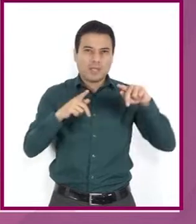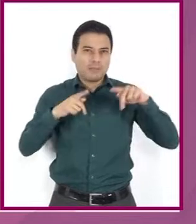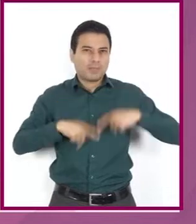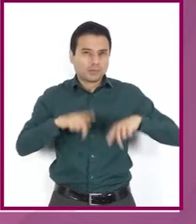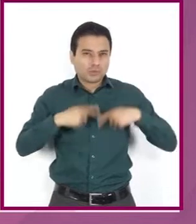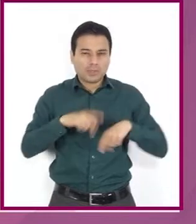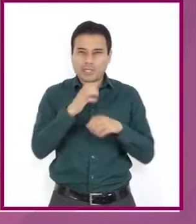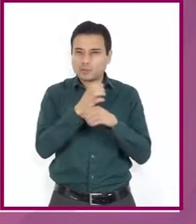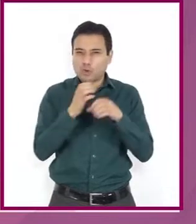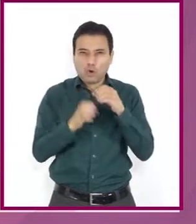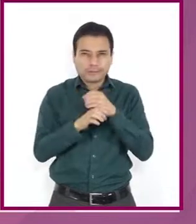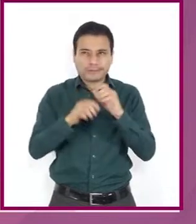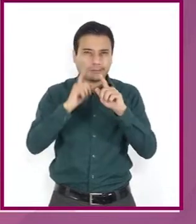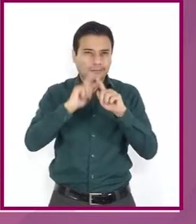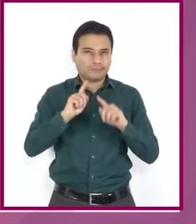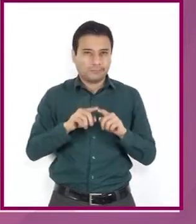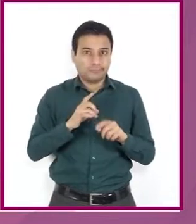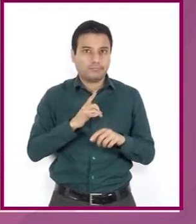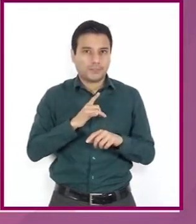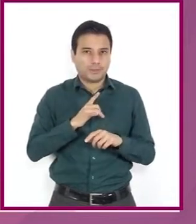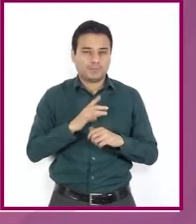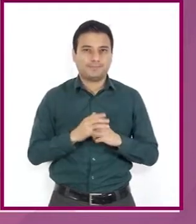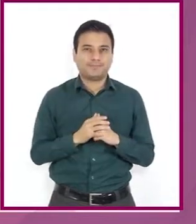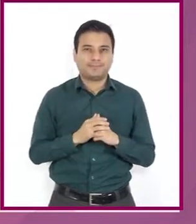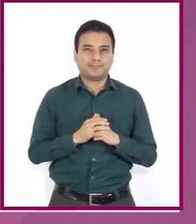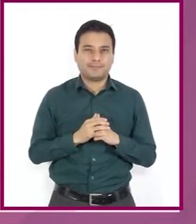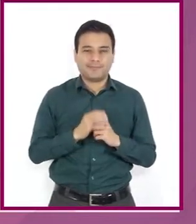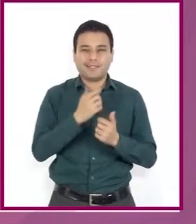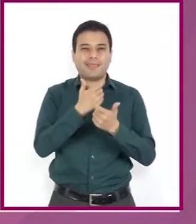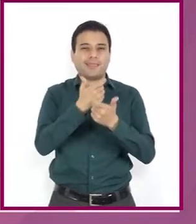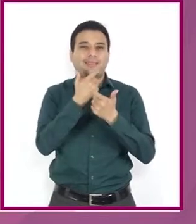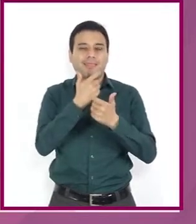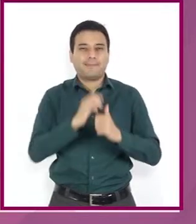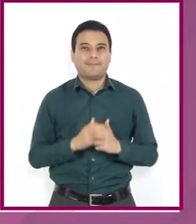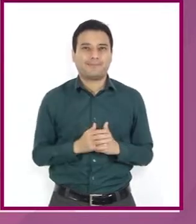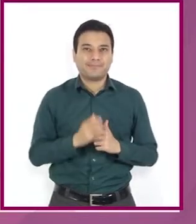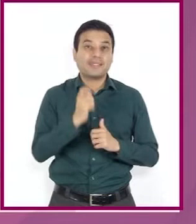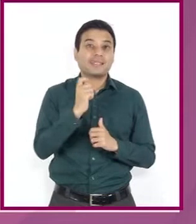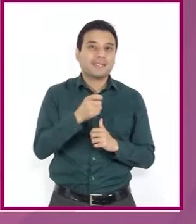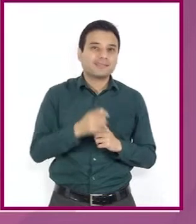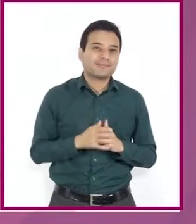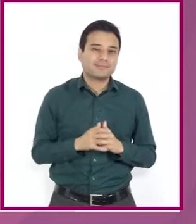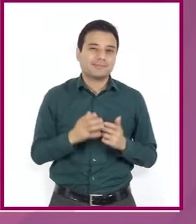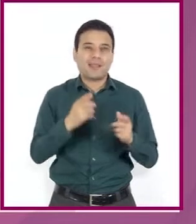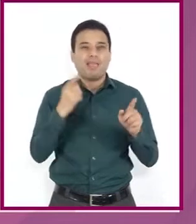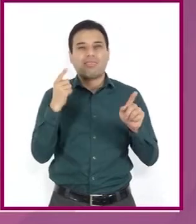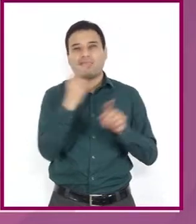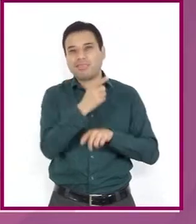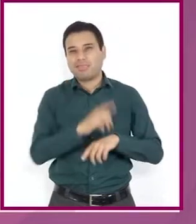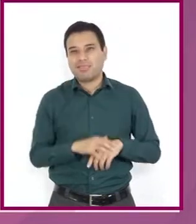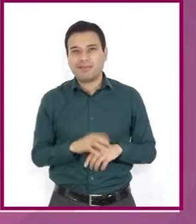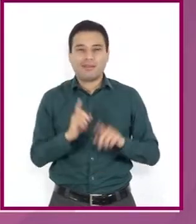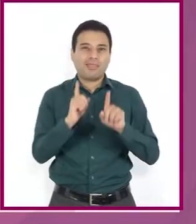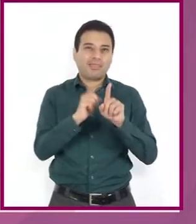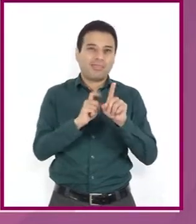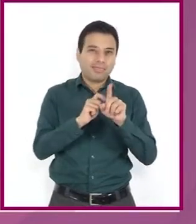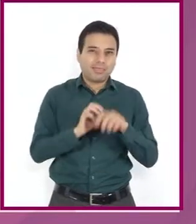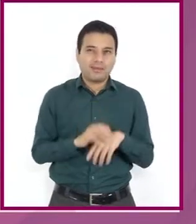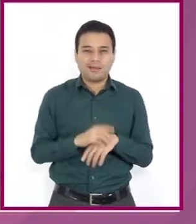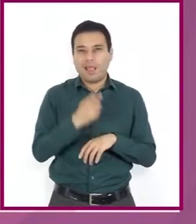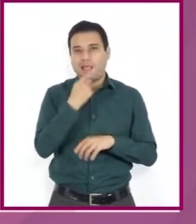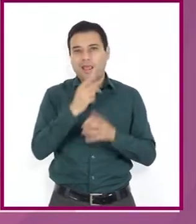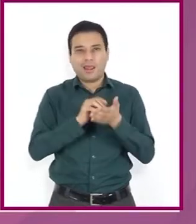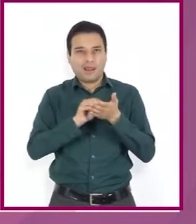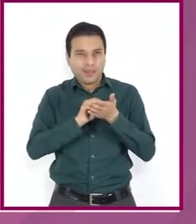o situaciones de miedo. Comedia. Enfatiza la ironía, la sátira, el sarcasmo,